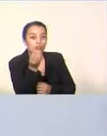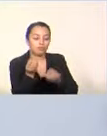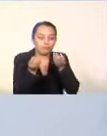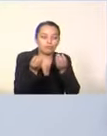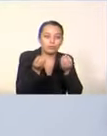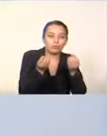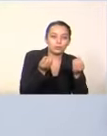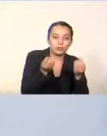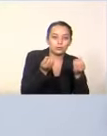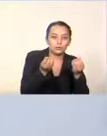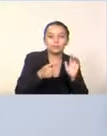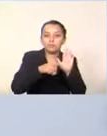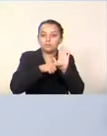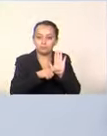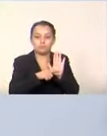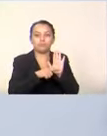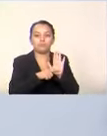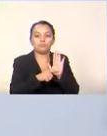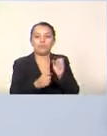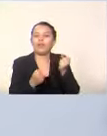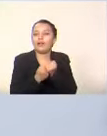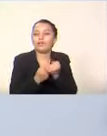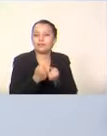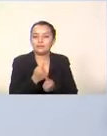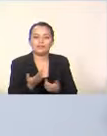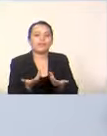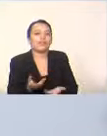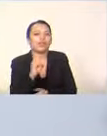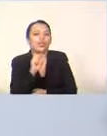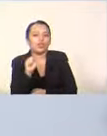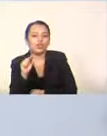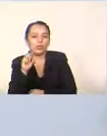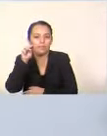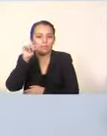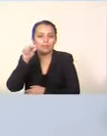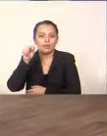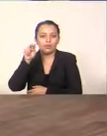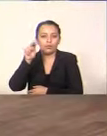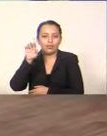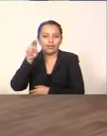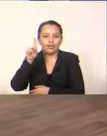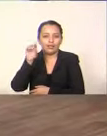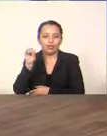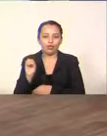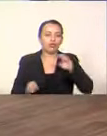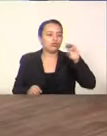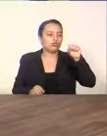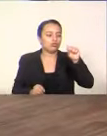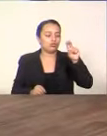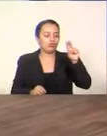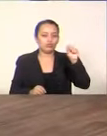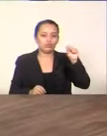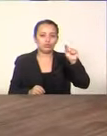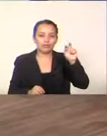este caso, si me ayudas, ¿quién sería el minuendo y quién sería el sustraendo? Bueno, ¿qué tal si preguntamos? En estos números, ¿cuál